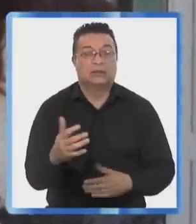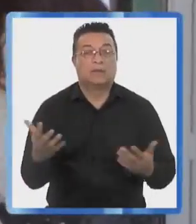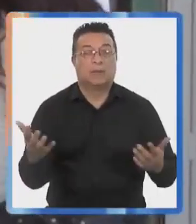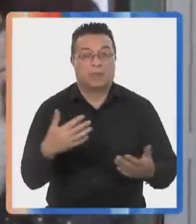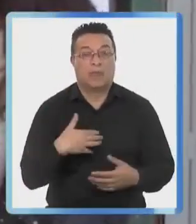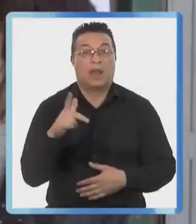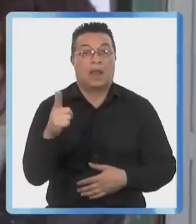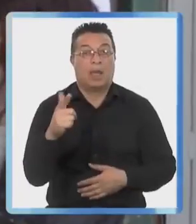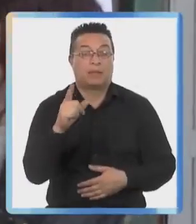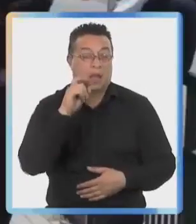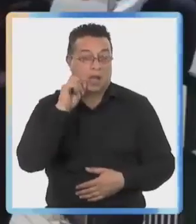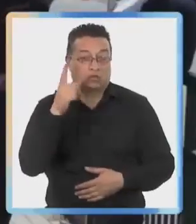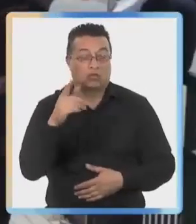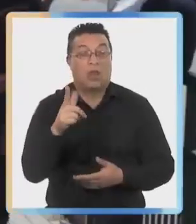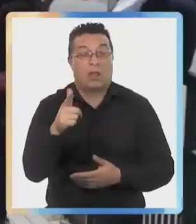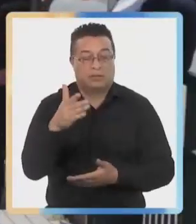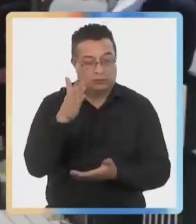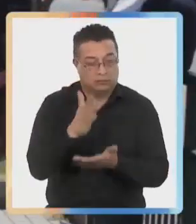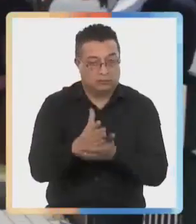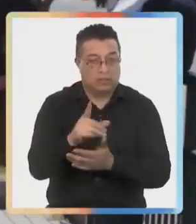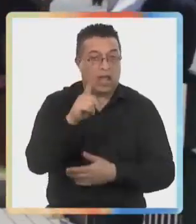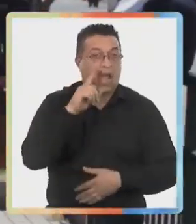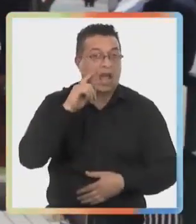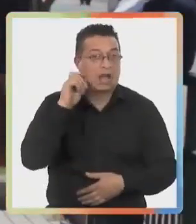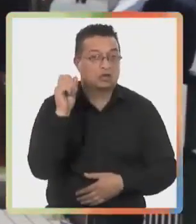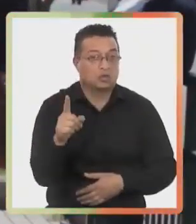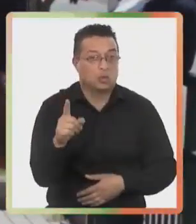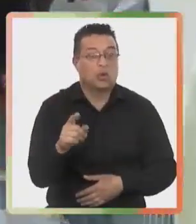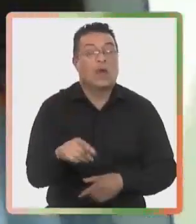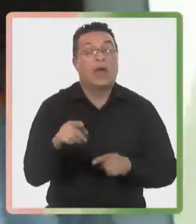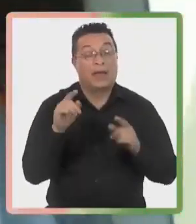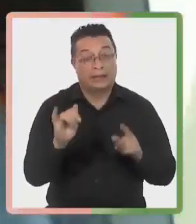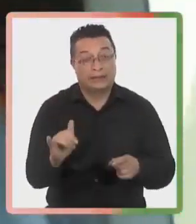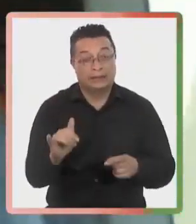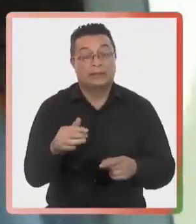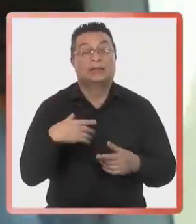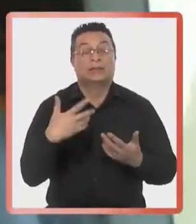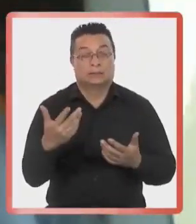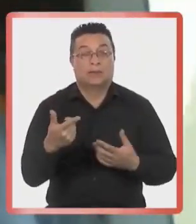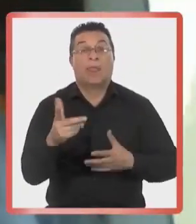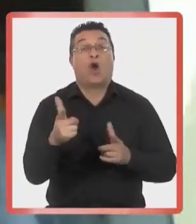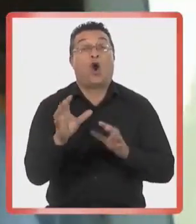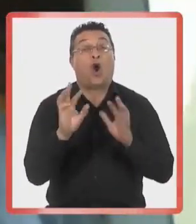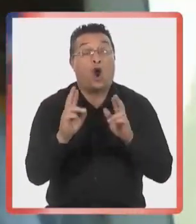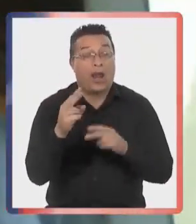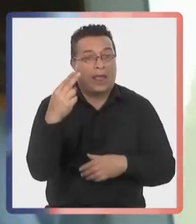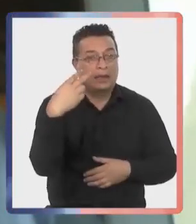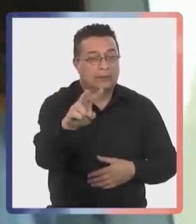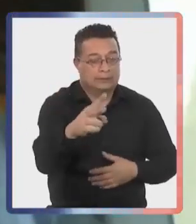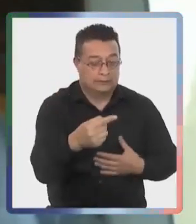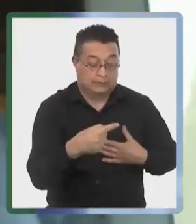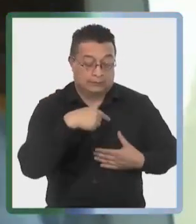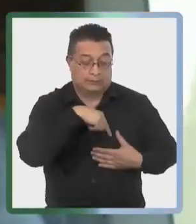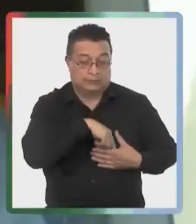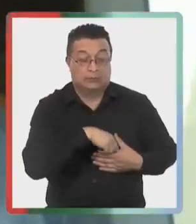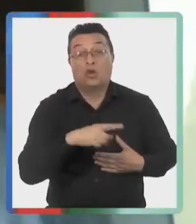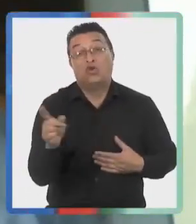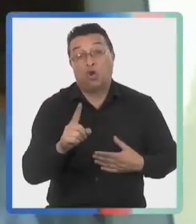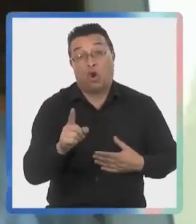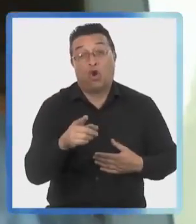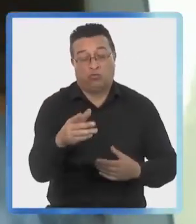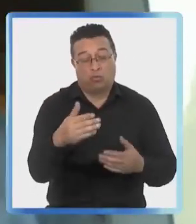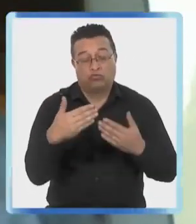o sea, del lápiz azul, se sigue votando con lápiz azul, y ojalá lo lleve el elector, y si no lo lleva, le